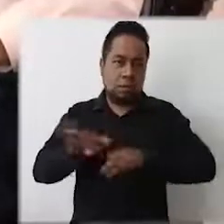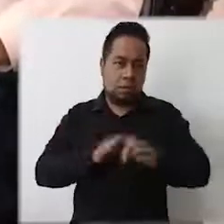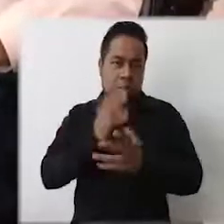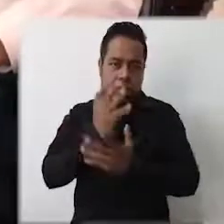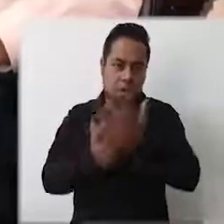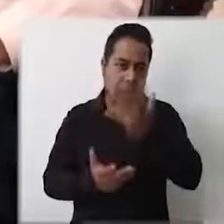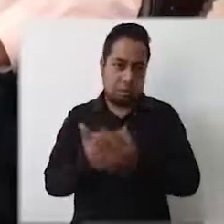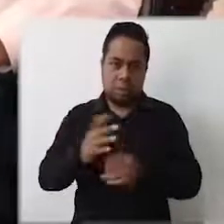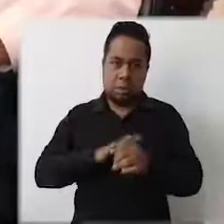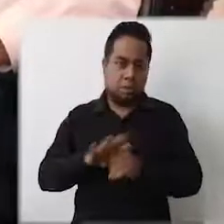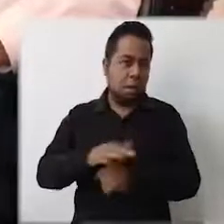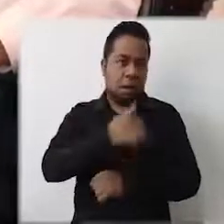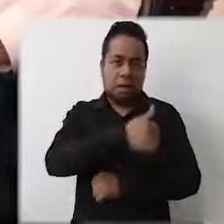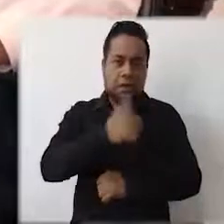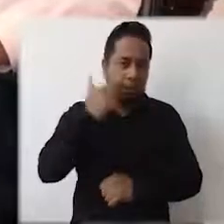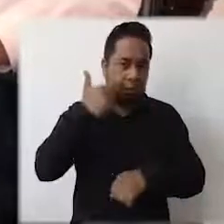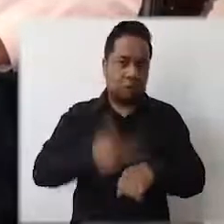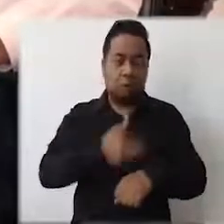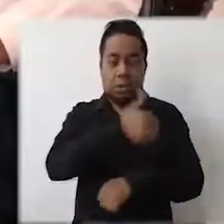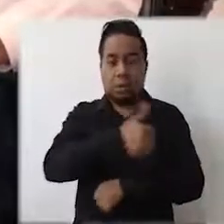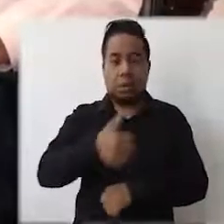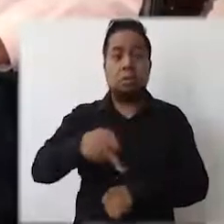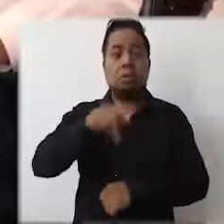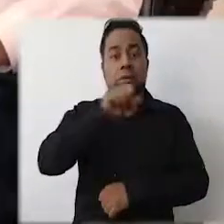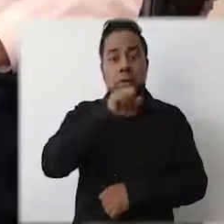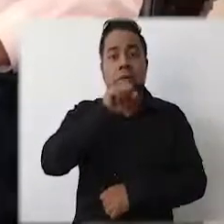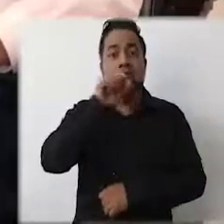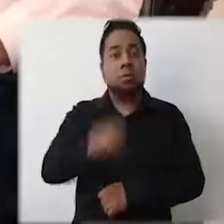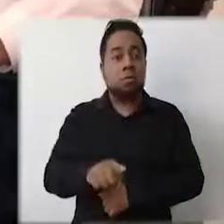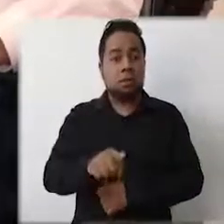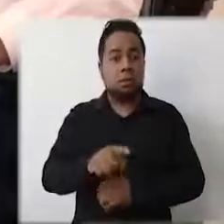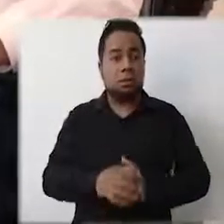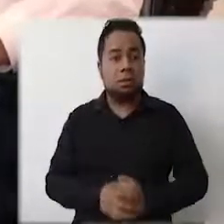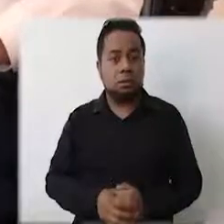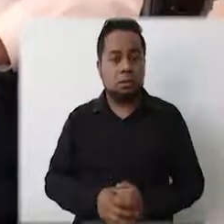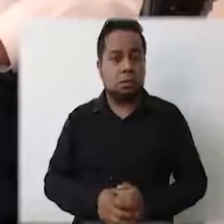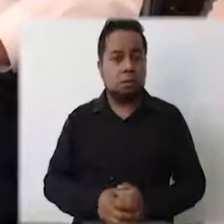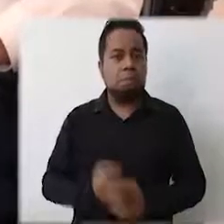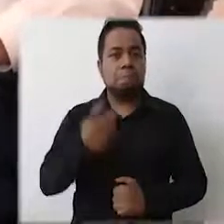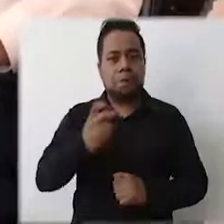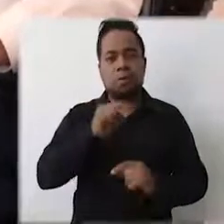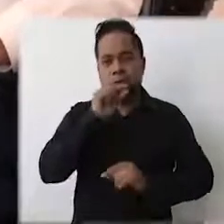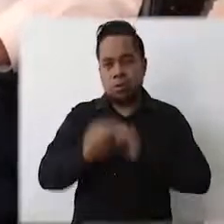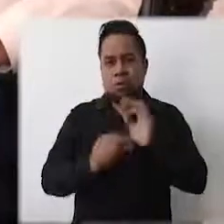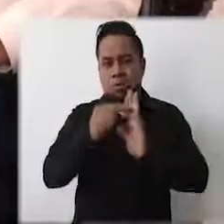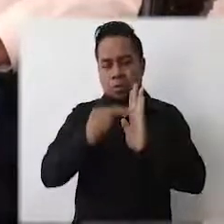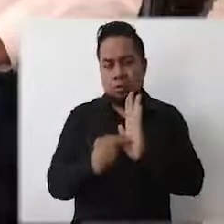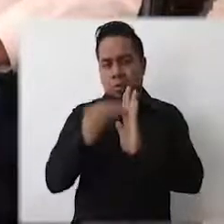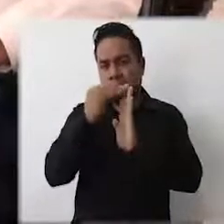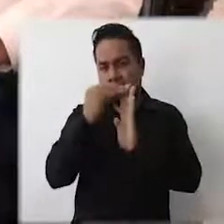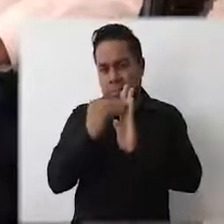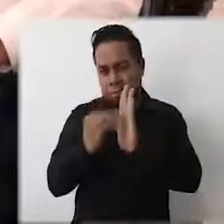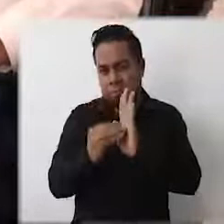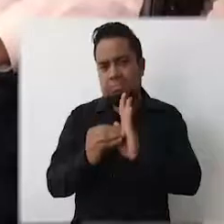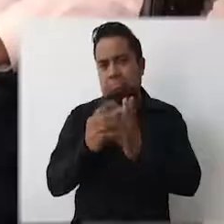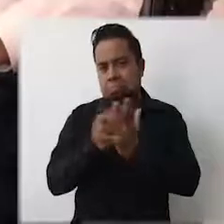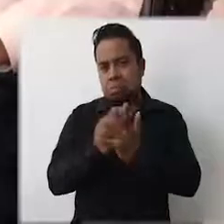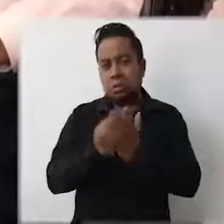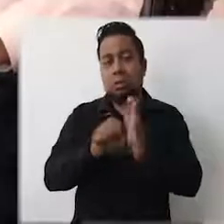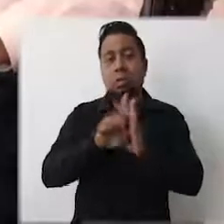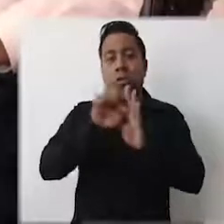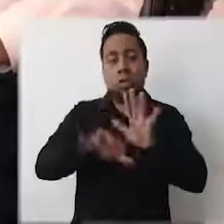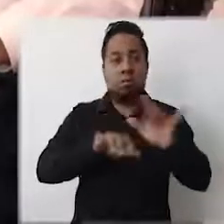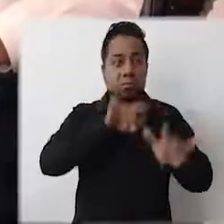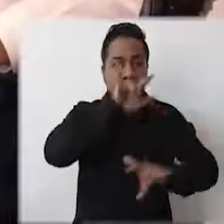cuidado, en este caso para los inspectores más bien, para ver el tema de las distancias, ¿no? Protección Civil estará